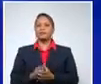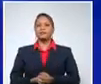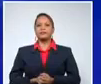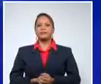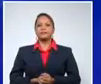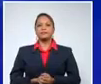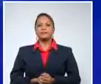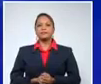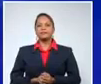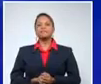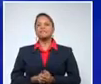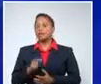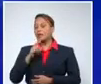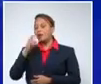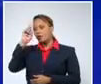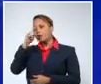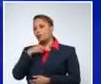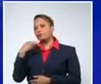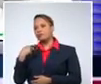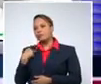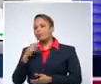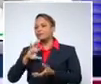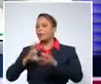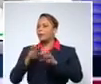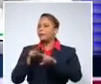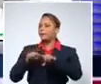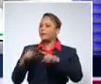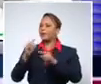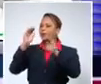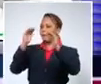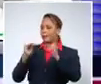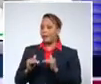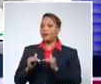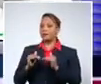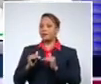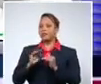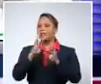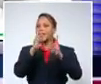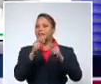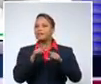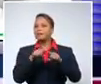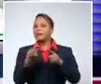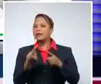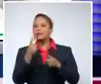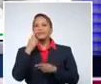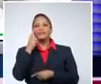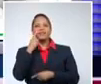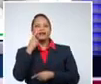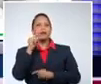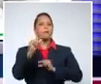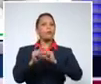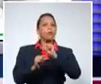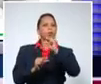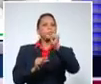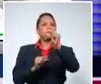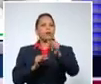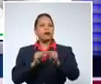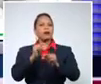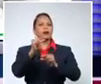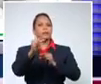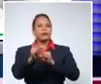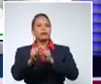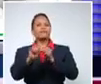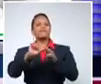sigue siendo compleja, pero qué bueno que estén bajando las cifras, evidencia de que comienza poco a poco a controlarse